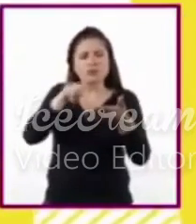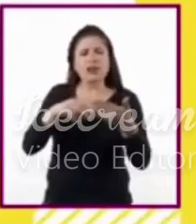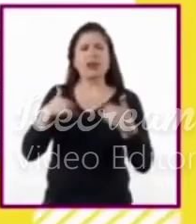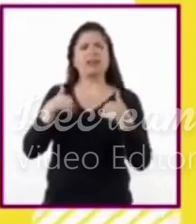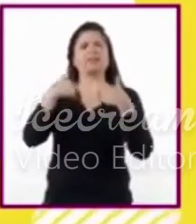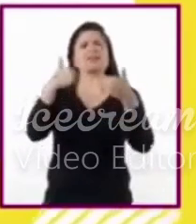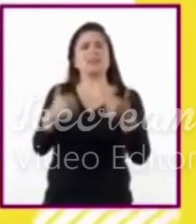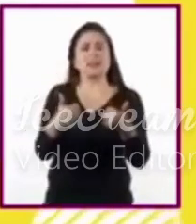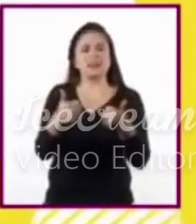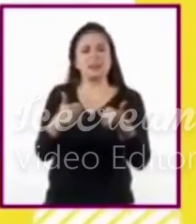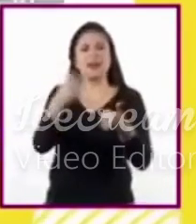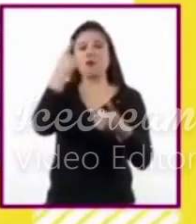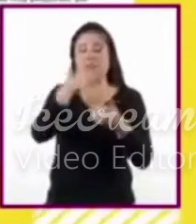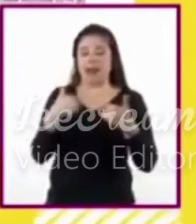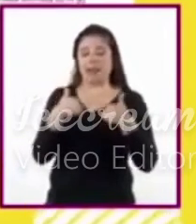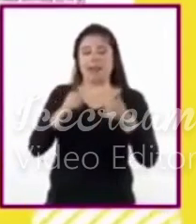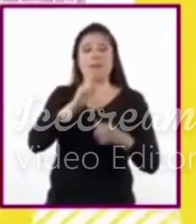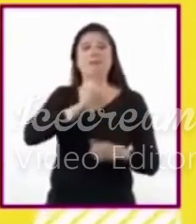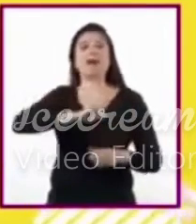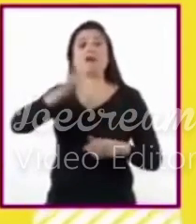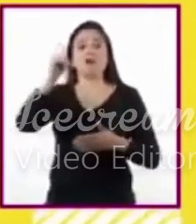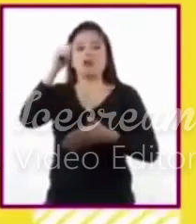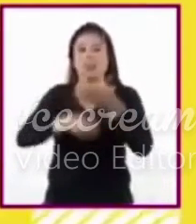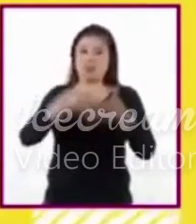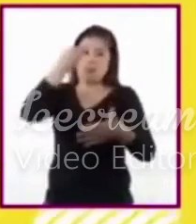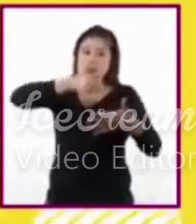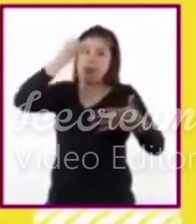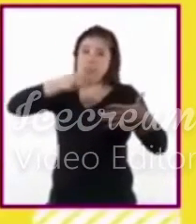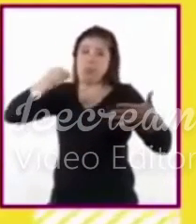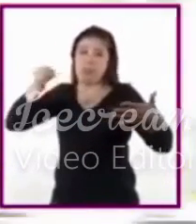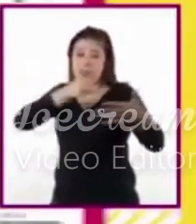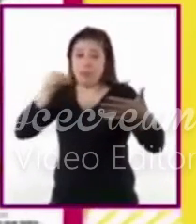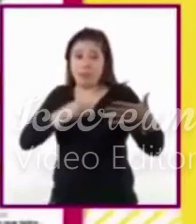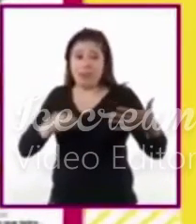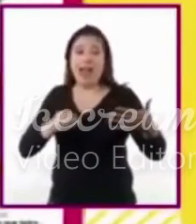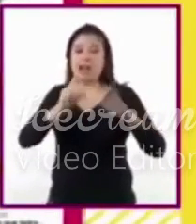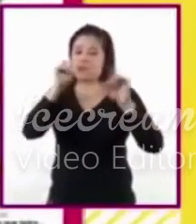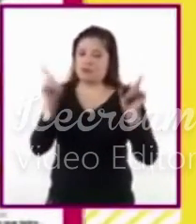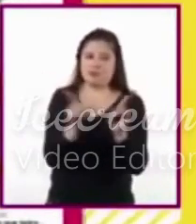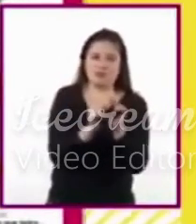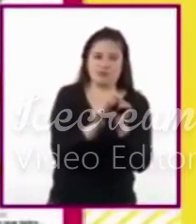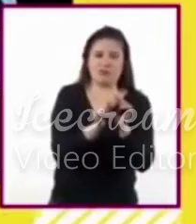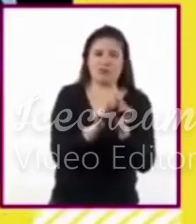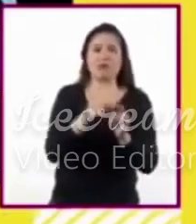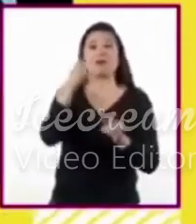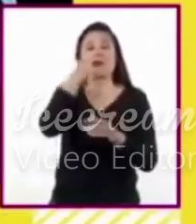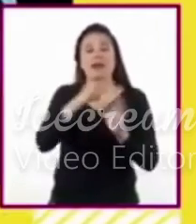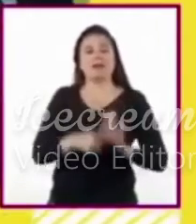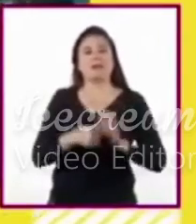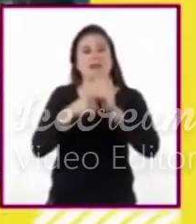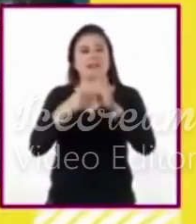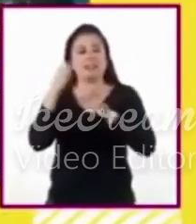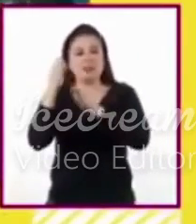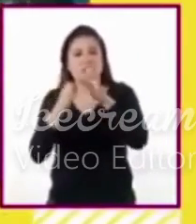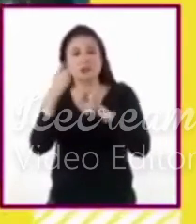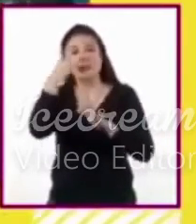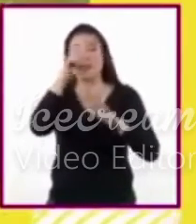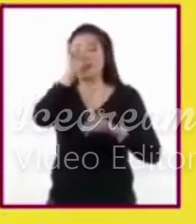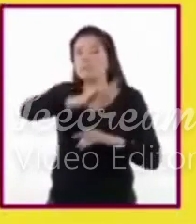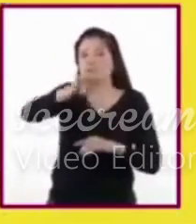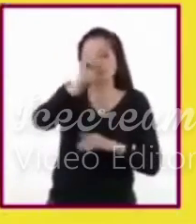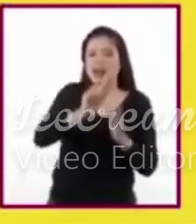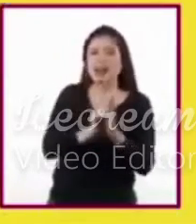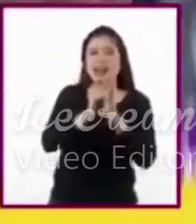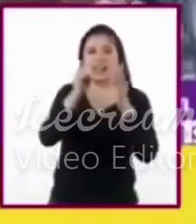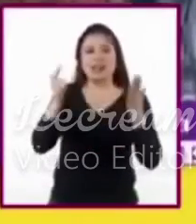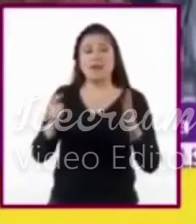para comprender mejor un texto, presentar un texto literario o científico, para recomendar un libro, o